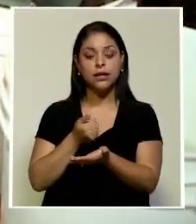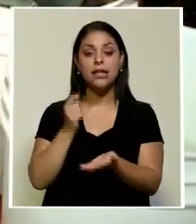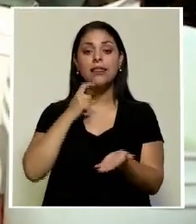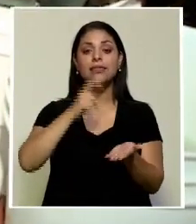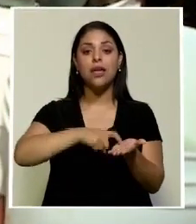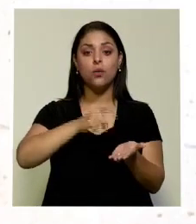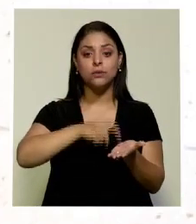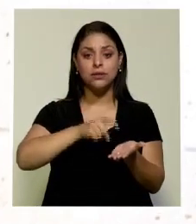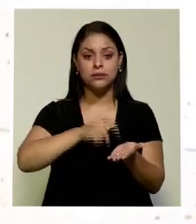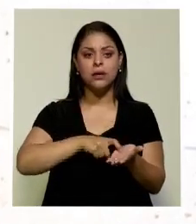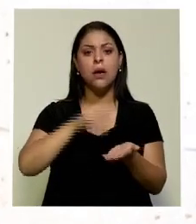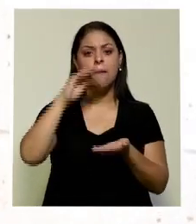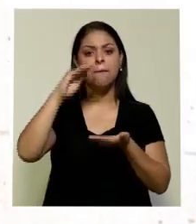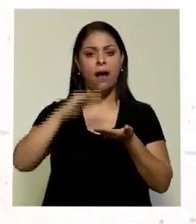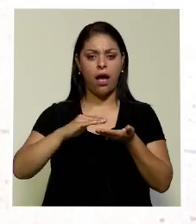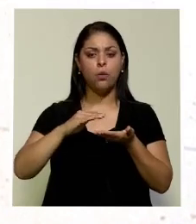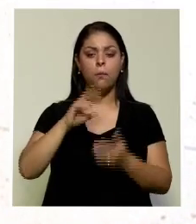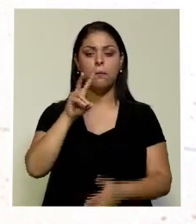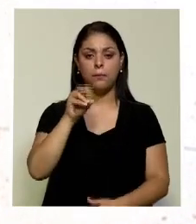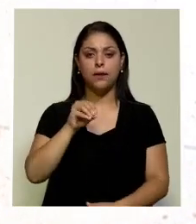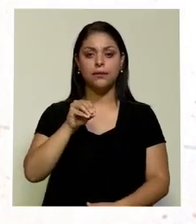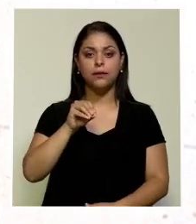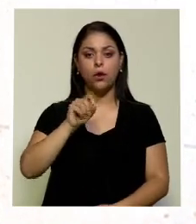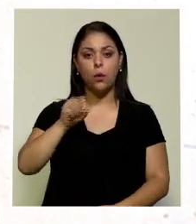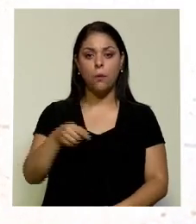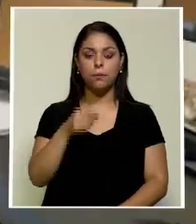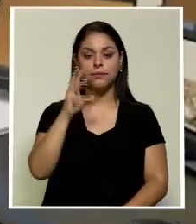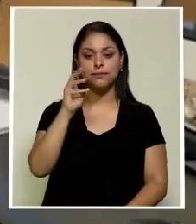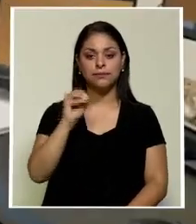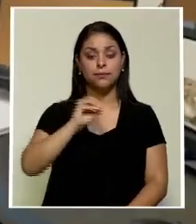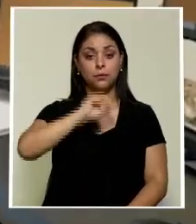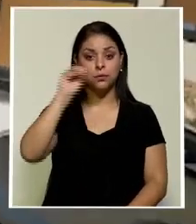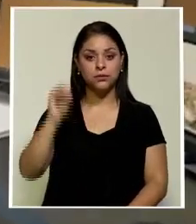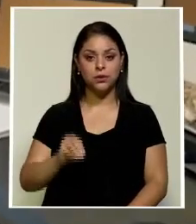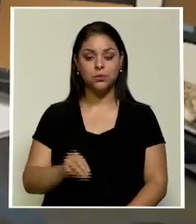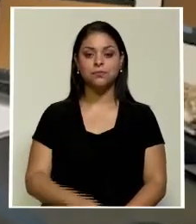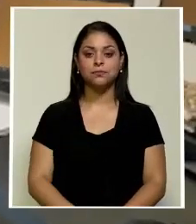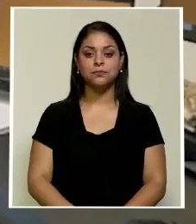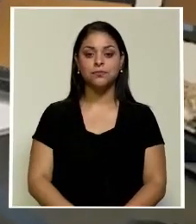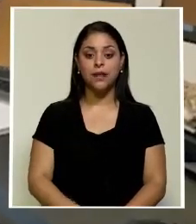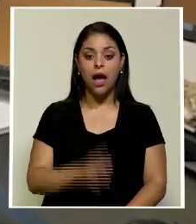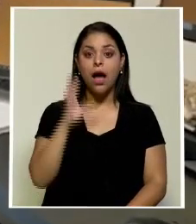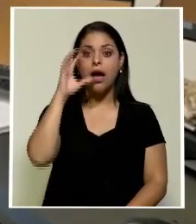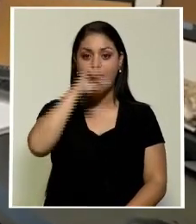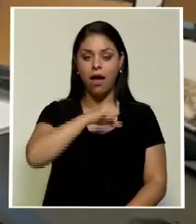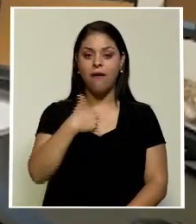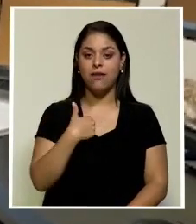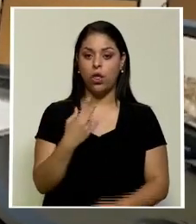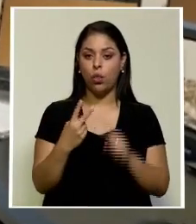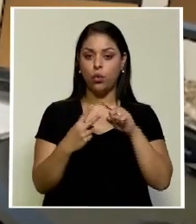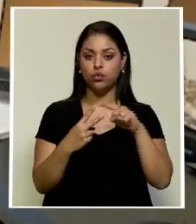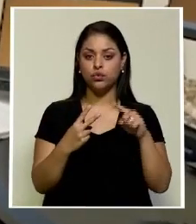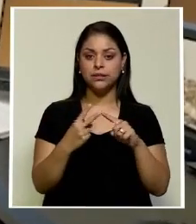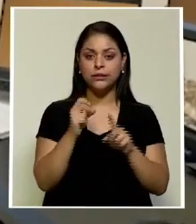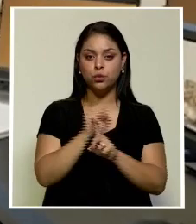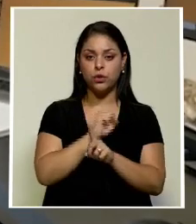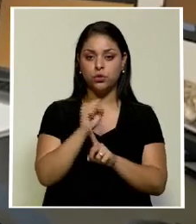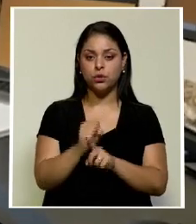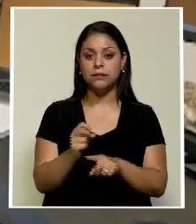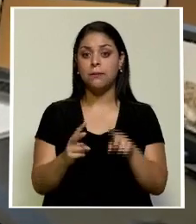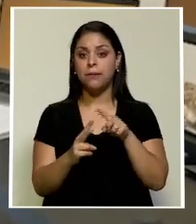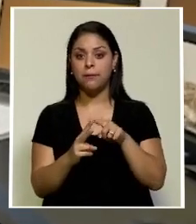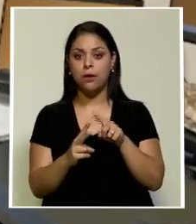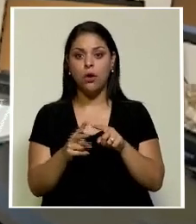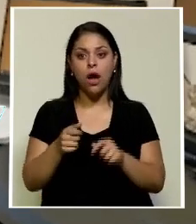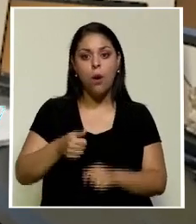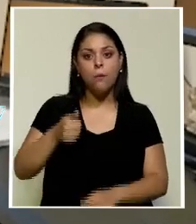cobrar igualmente bajaron un 20,60%. Hemos identificado que se dieron dos situaciones. Uno, que aumentó las cuentas por